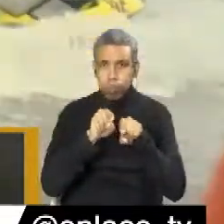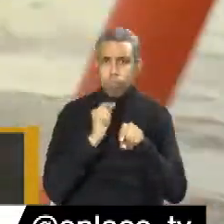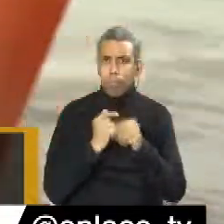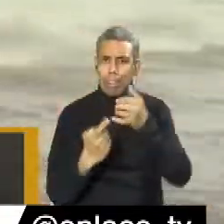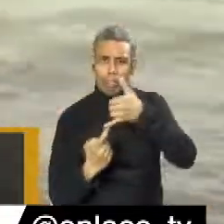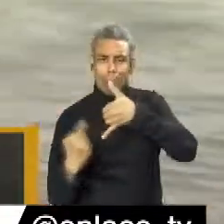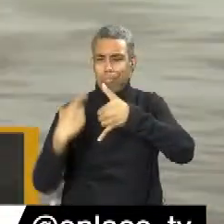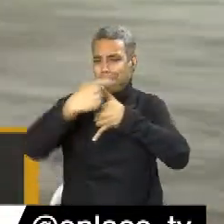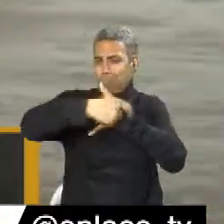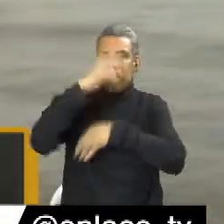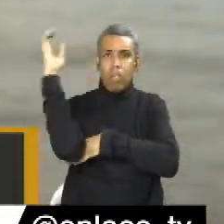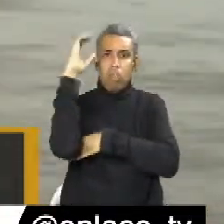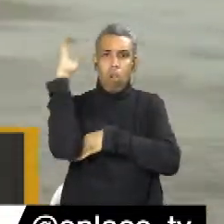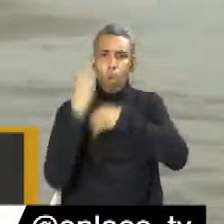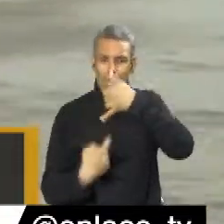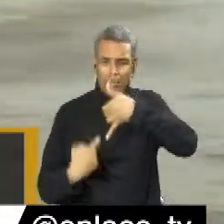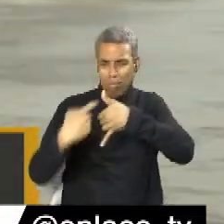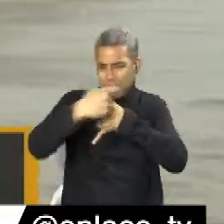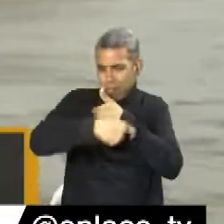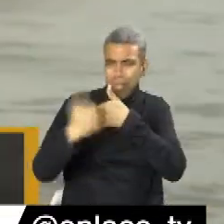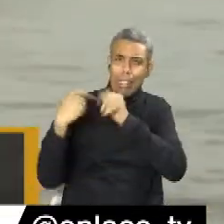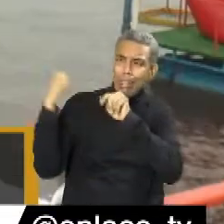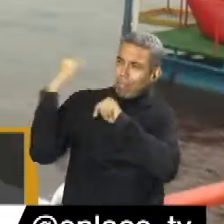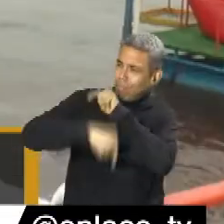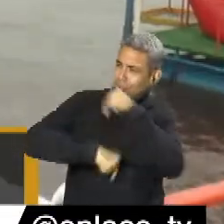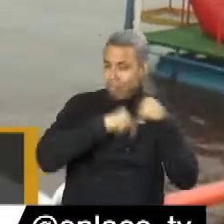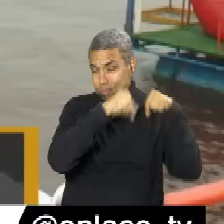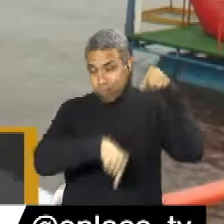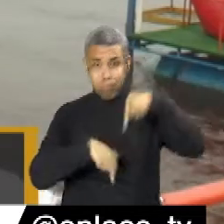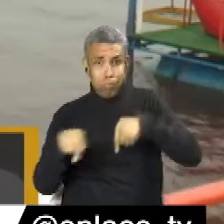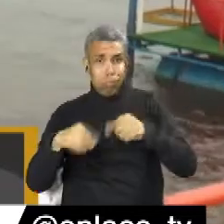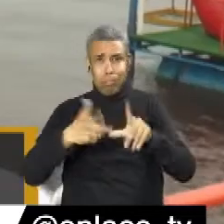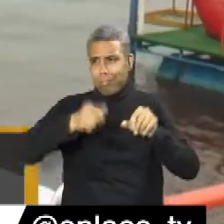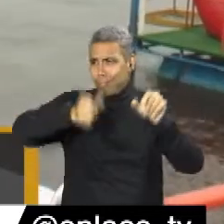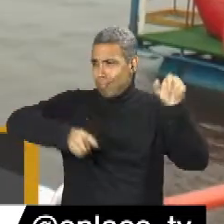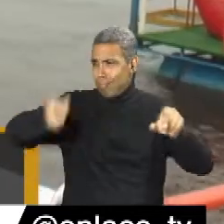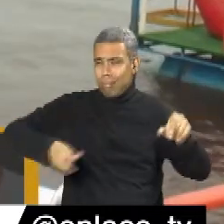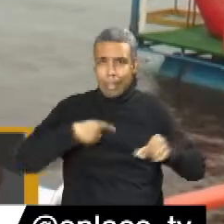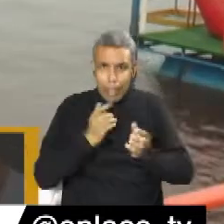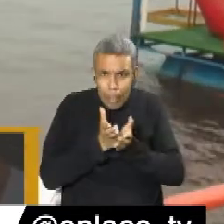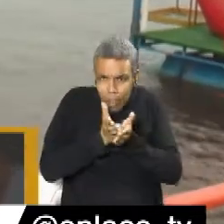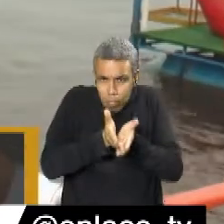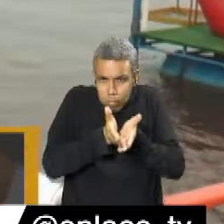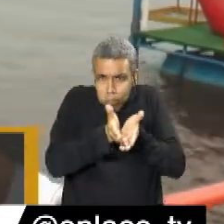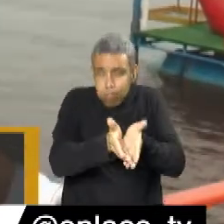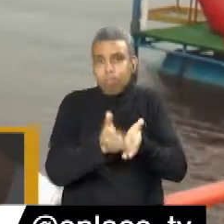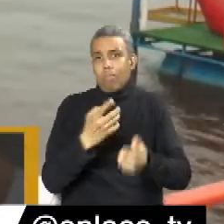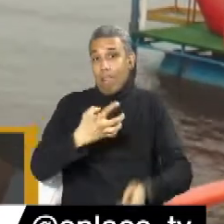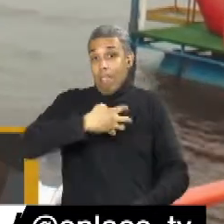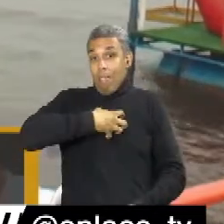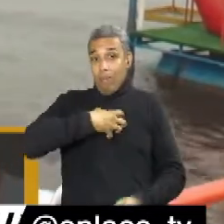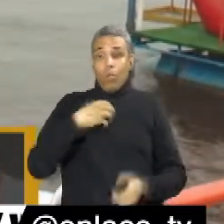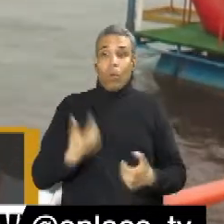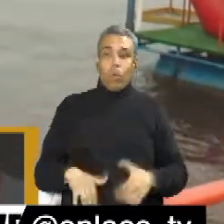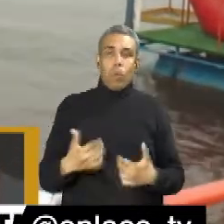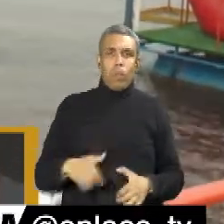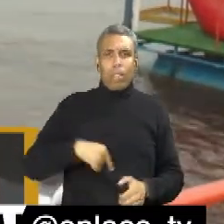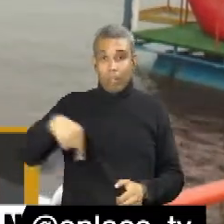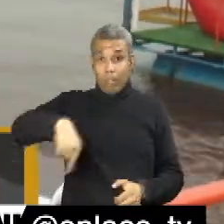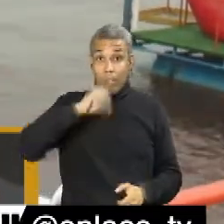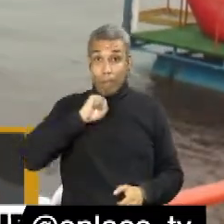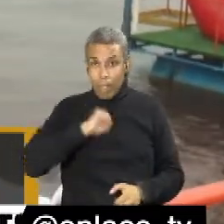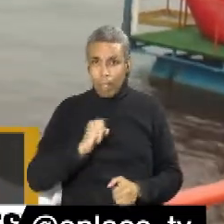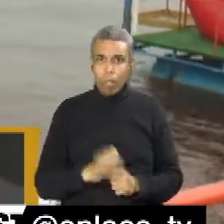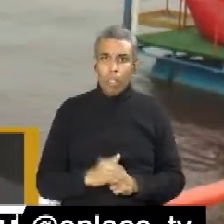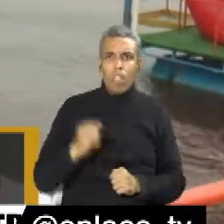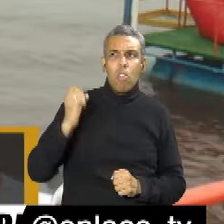varias partes del país. Aquí en Barranca Bermeja tenemos el gusto de venir a realizar nuestra segunda válida de nuestro campeonato